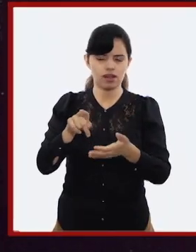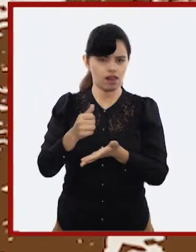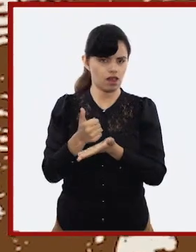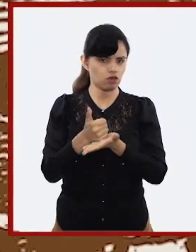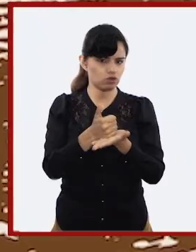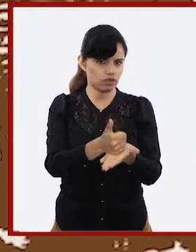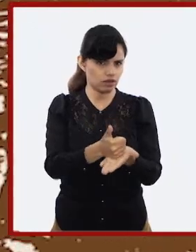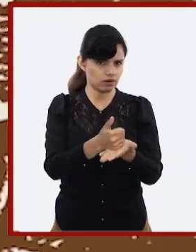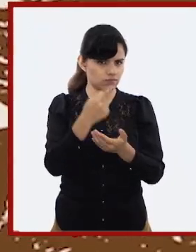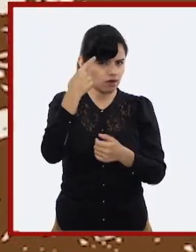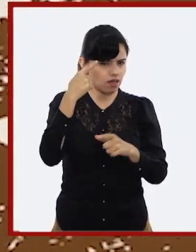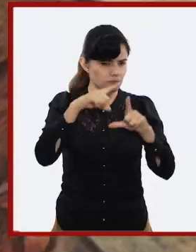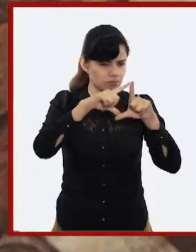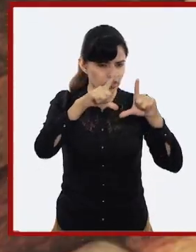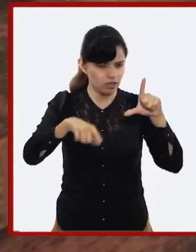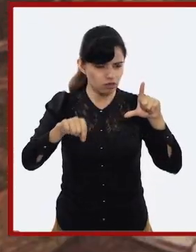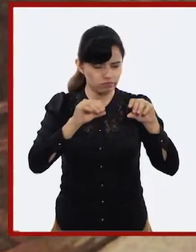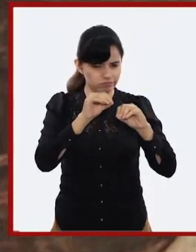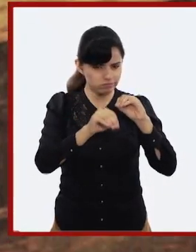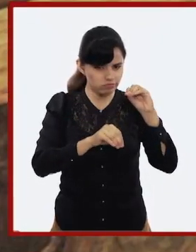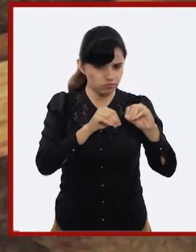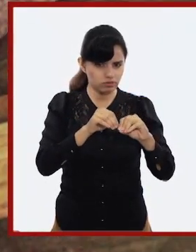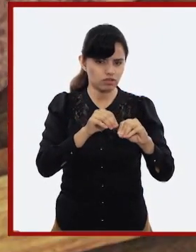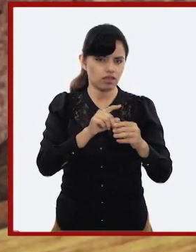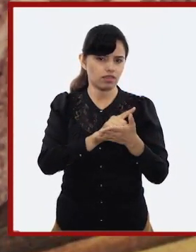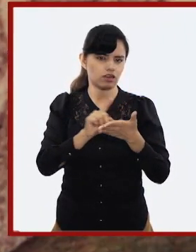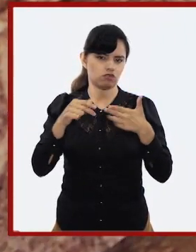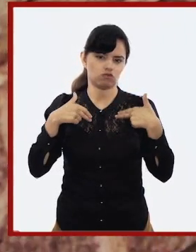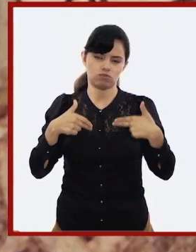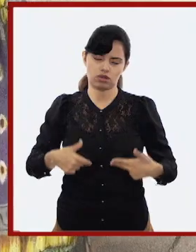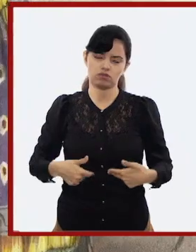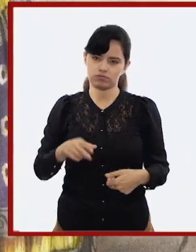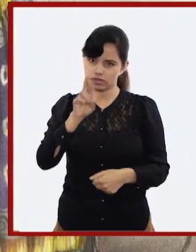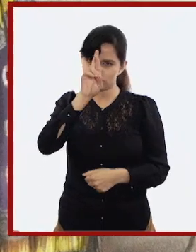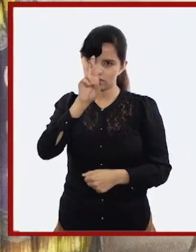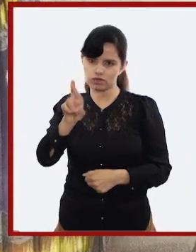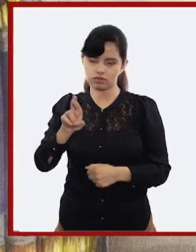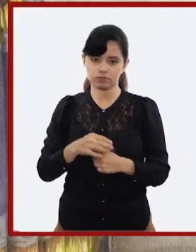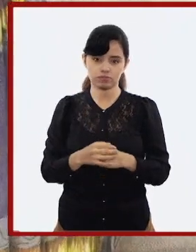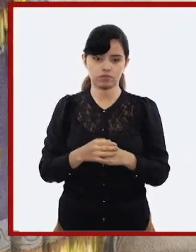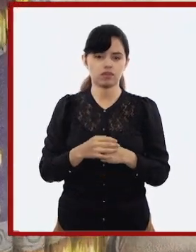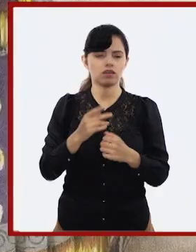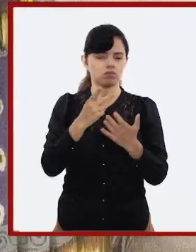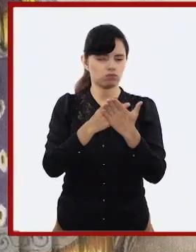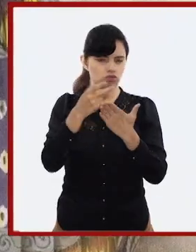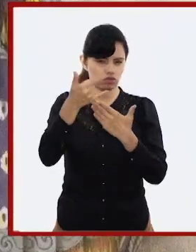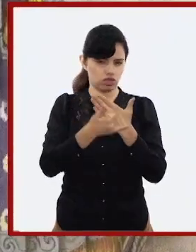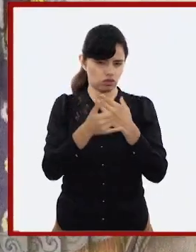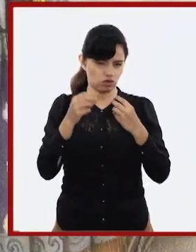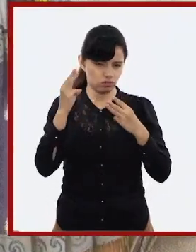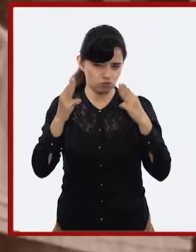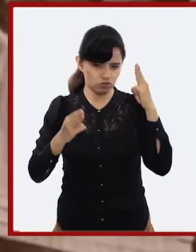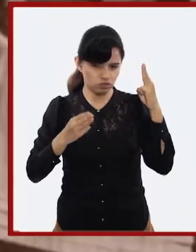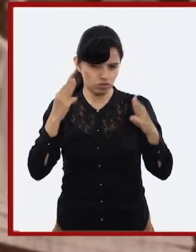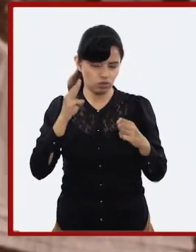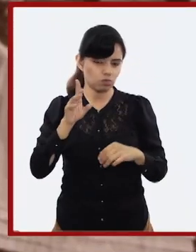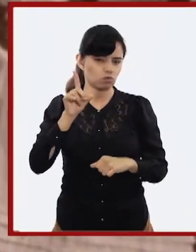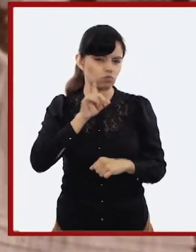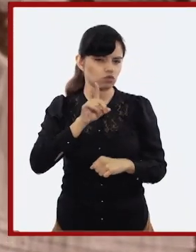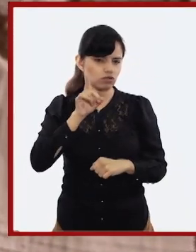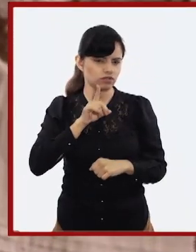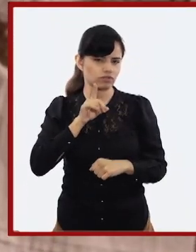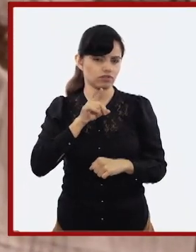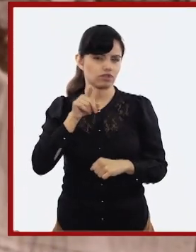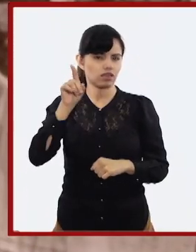en la construcción del país y se respeten sus derechos humanos. El proyecto del Museo de la Mujer respondió